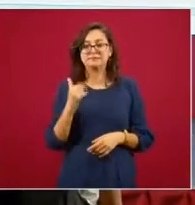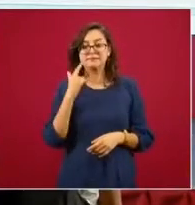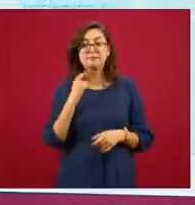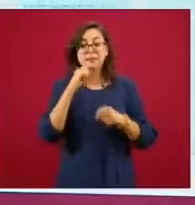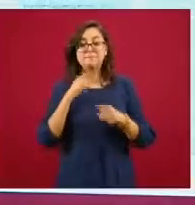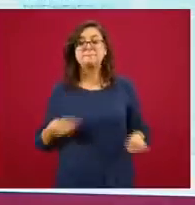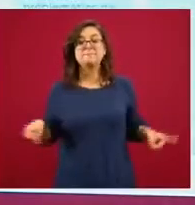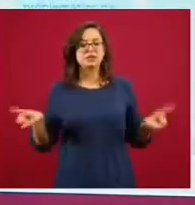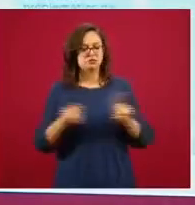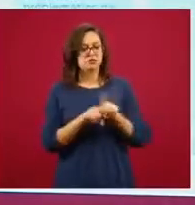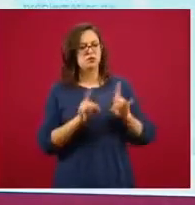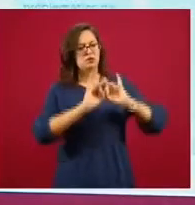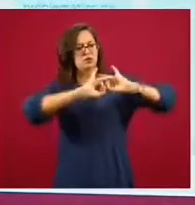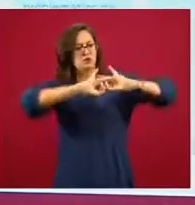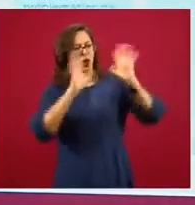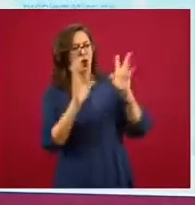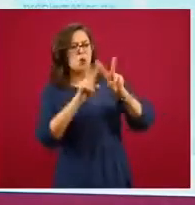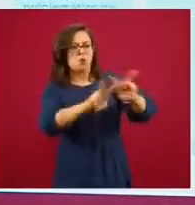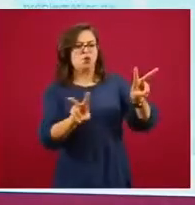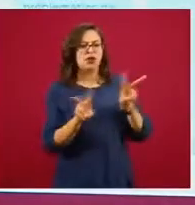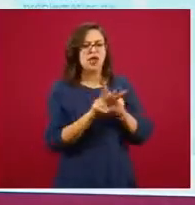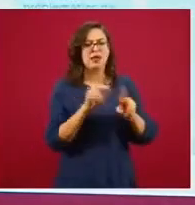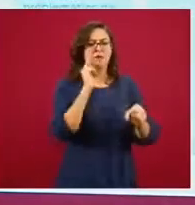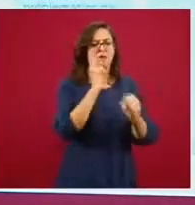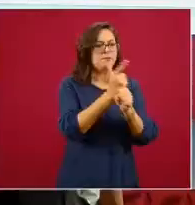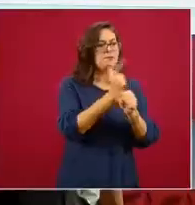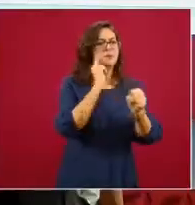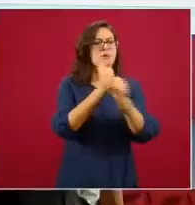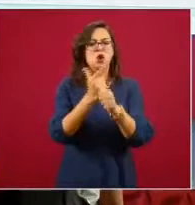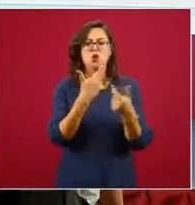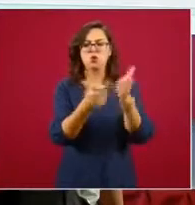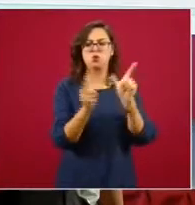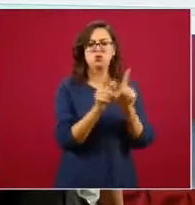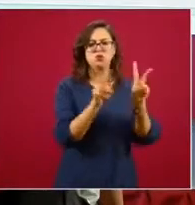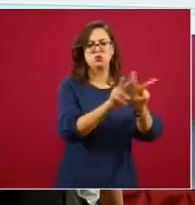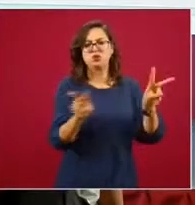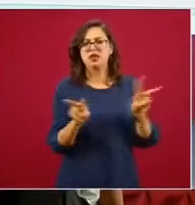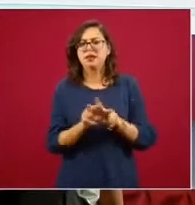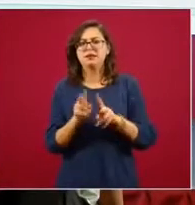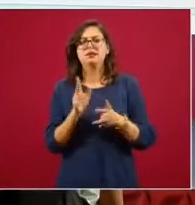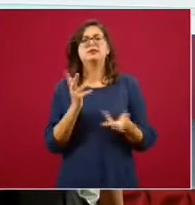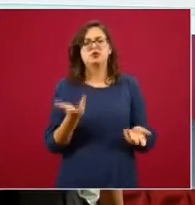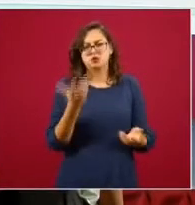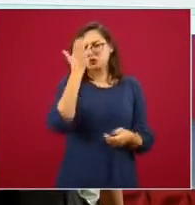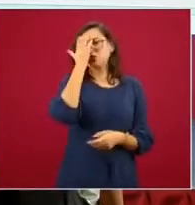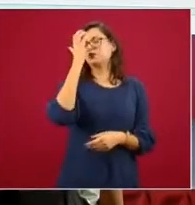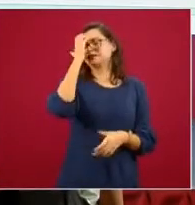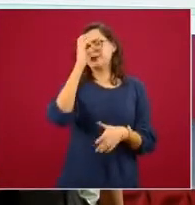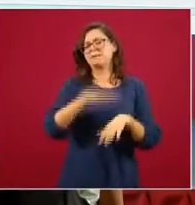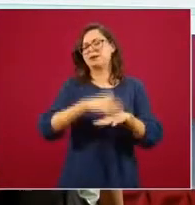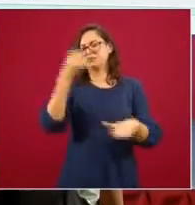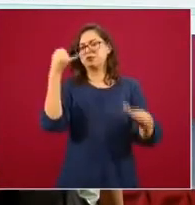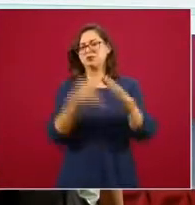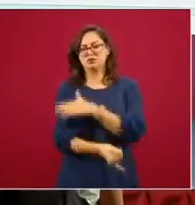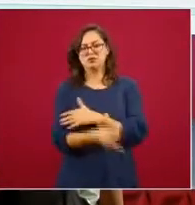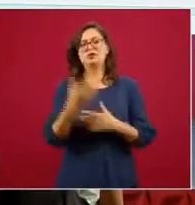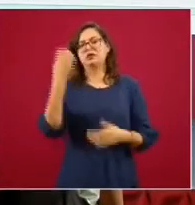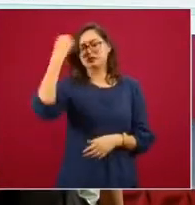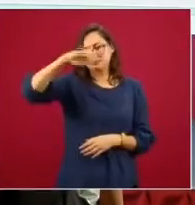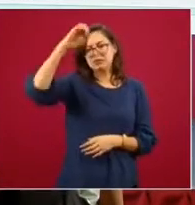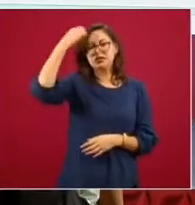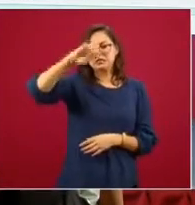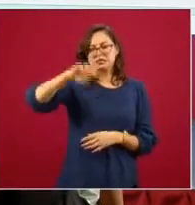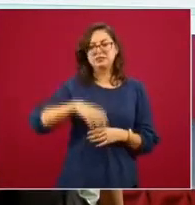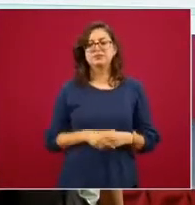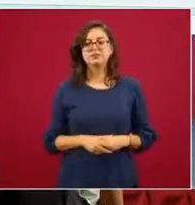situaciones vulnerables o situaciones por las que pasan grupos vulnerables en la sociedad y conocer un poco de esto, haber tenido